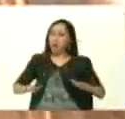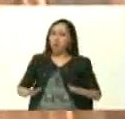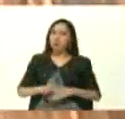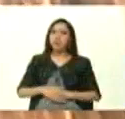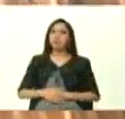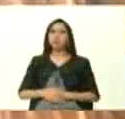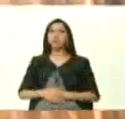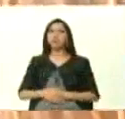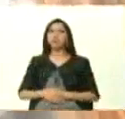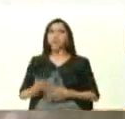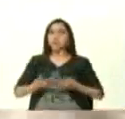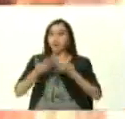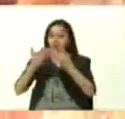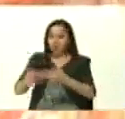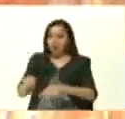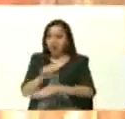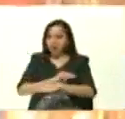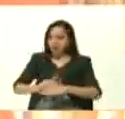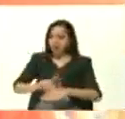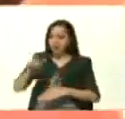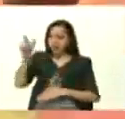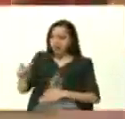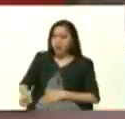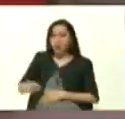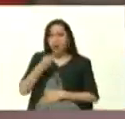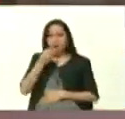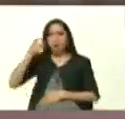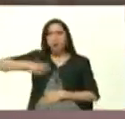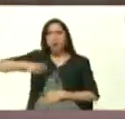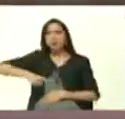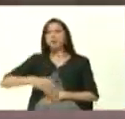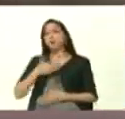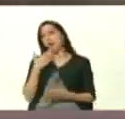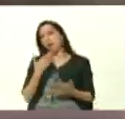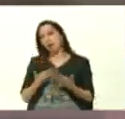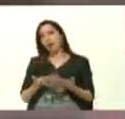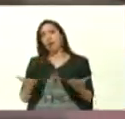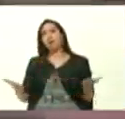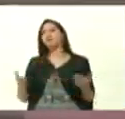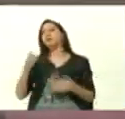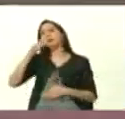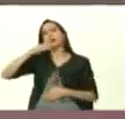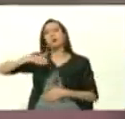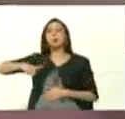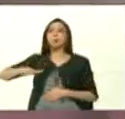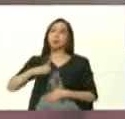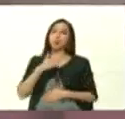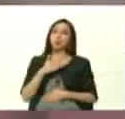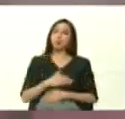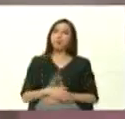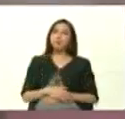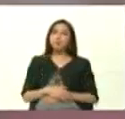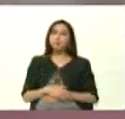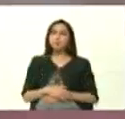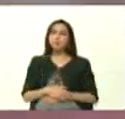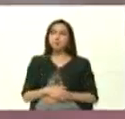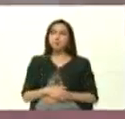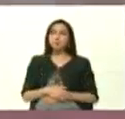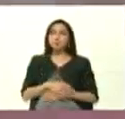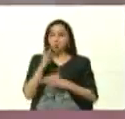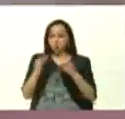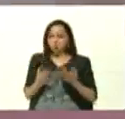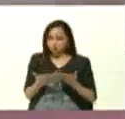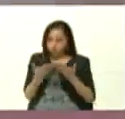para el ministro que necesita alimentarse. Muchísimas gracias, querido pueblo. Gracias. Y le vamos a sequear para que se lleve